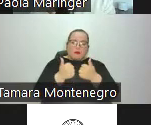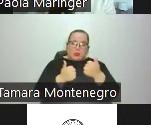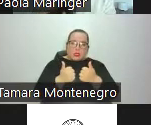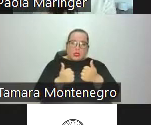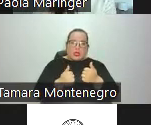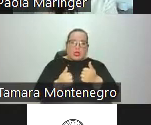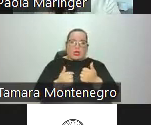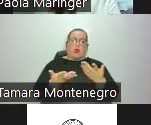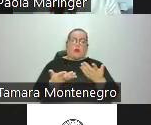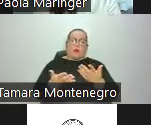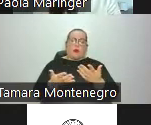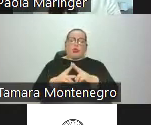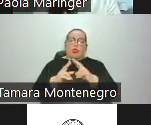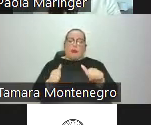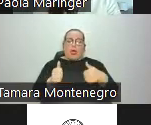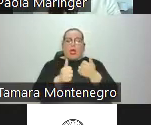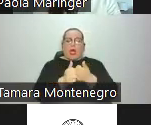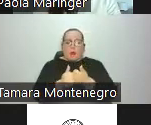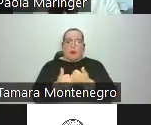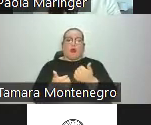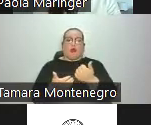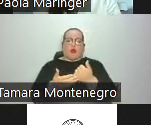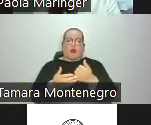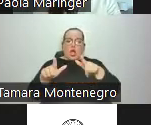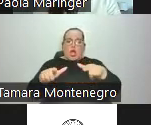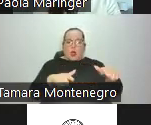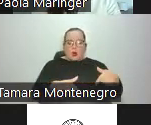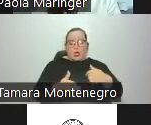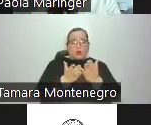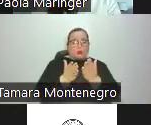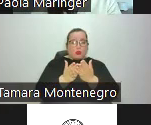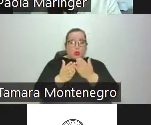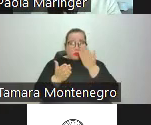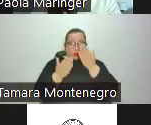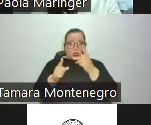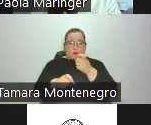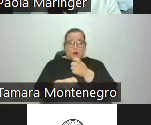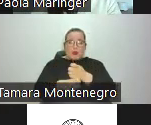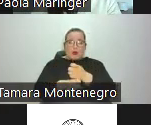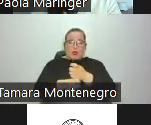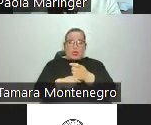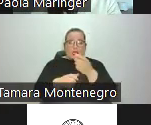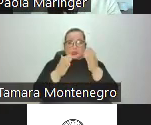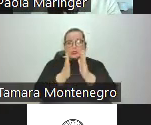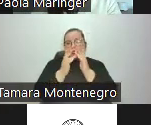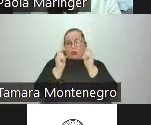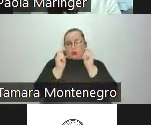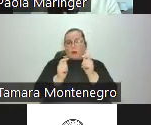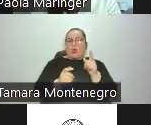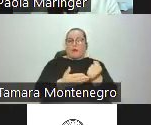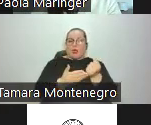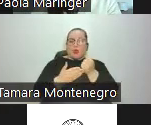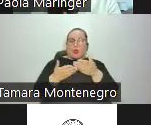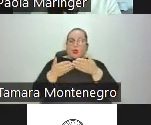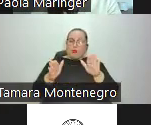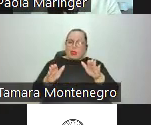asistente de aula, estudiando psicopedagogía en Santo Tomás, ¿verdad? Me ha también abierto puertas justamente a la educación, que es lo que a mí me gusta y lo